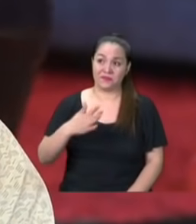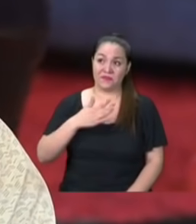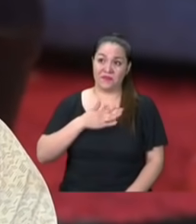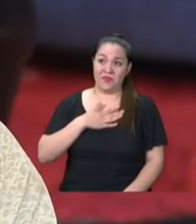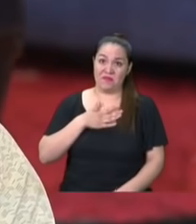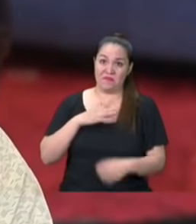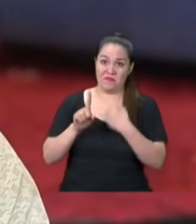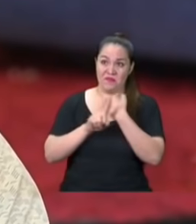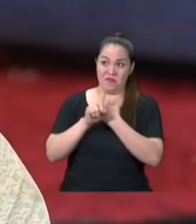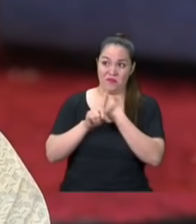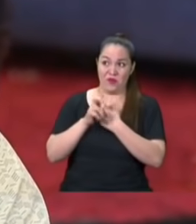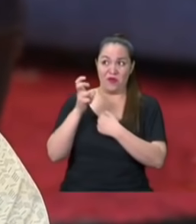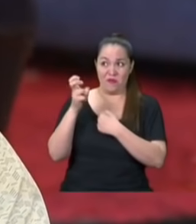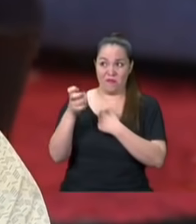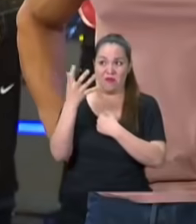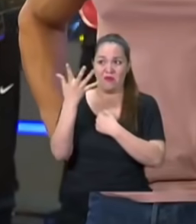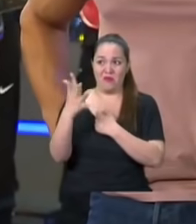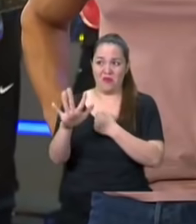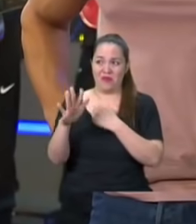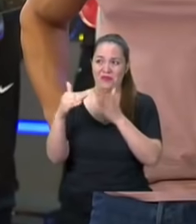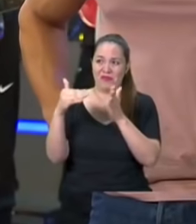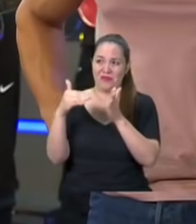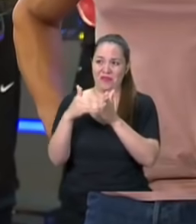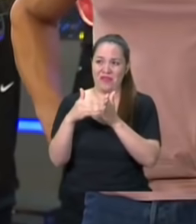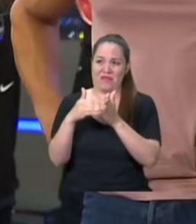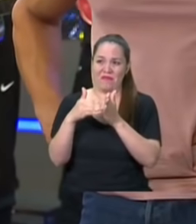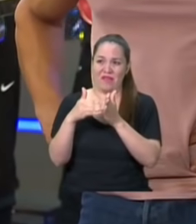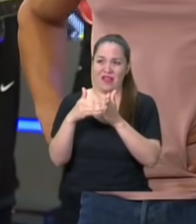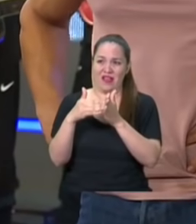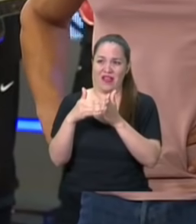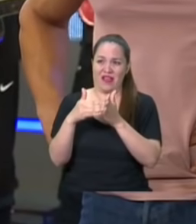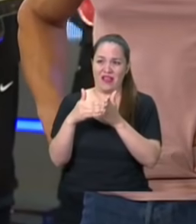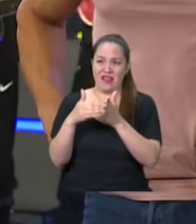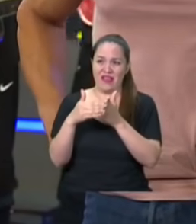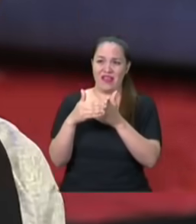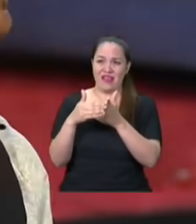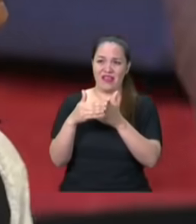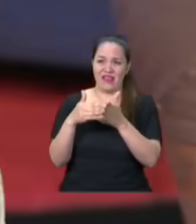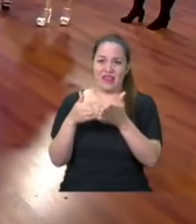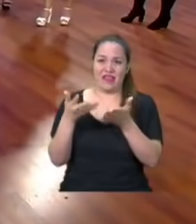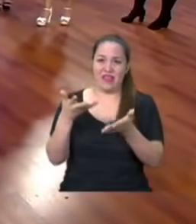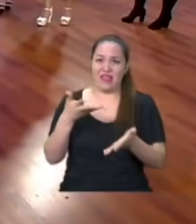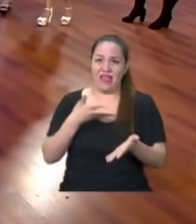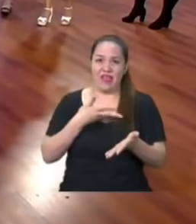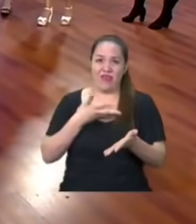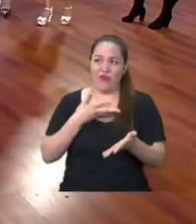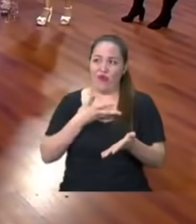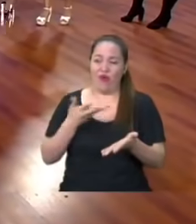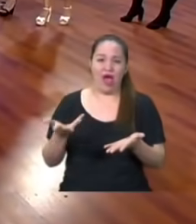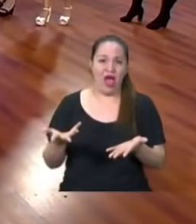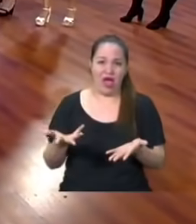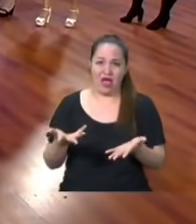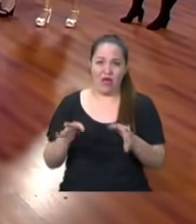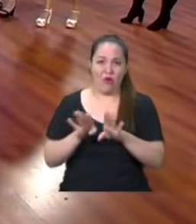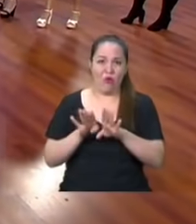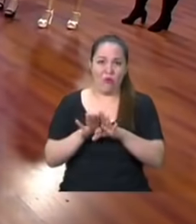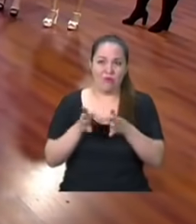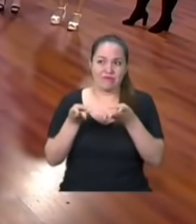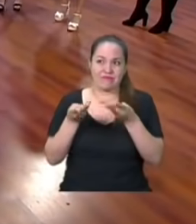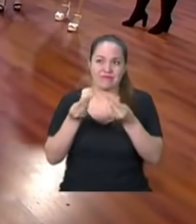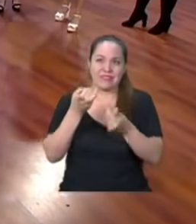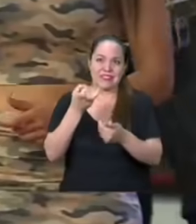mil pesos? Dígame. ¿Cómo me los gasto? ¡Javi! ¡Peguita, vi! No,